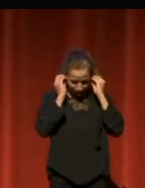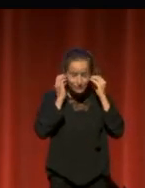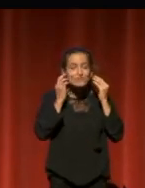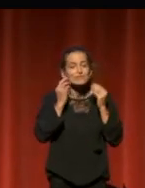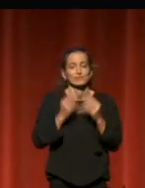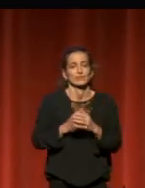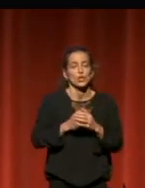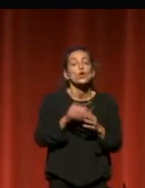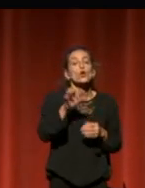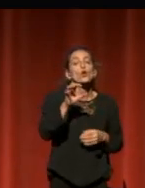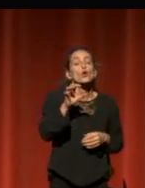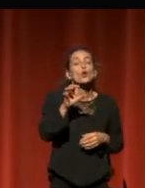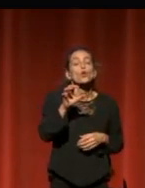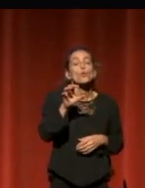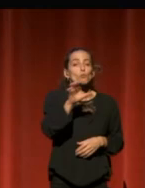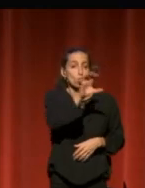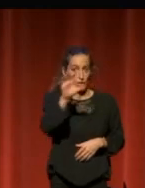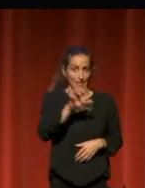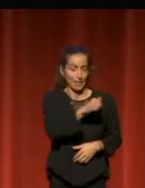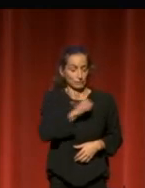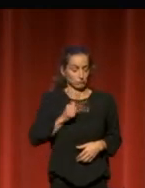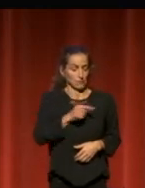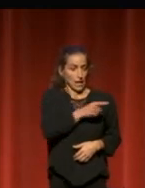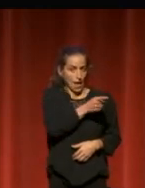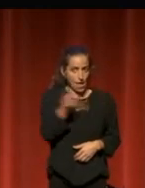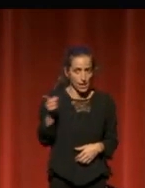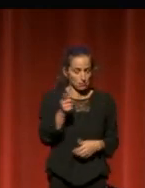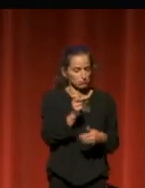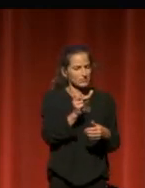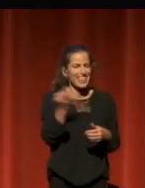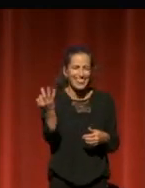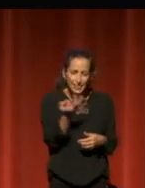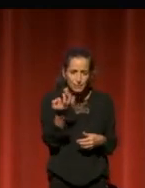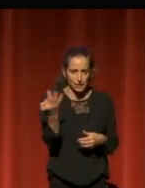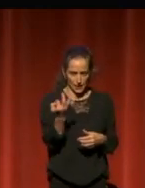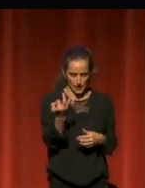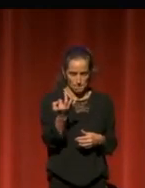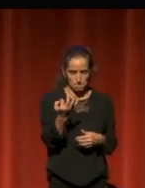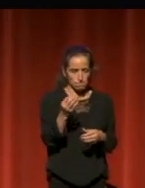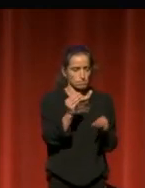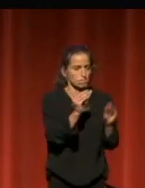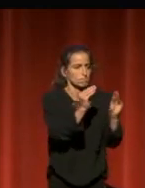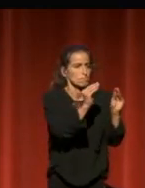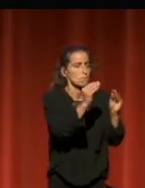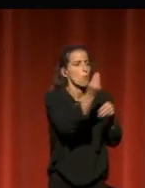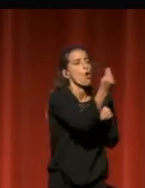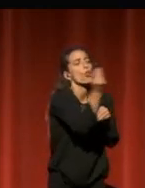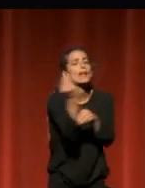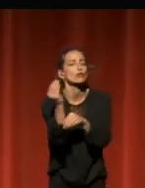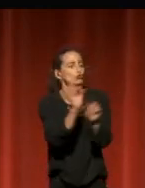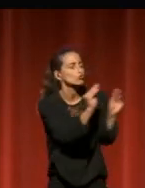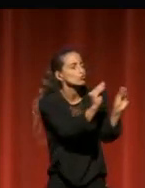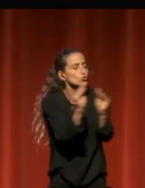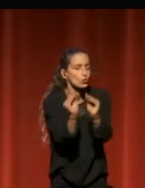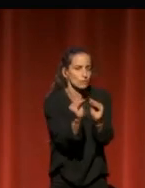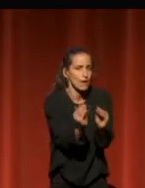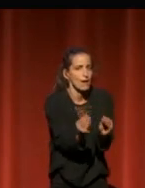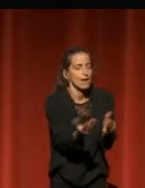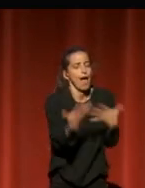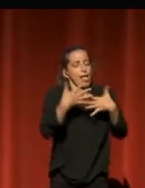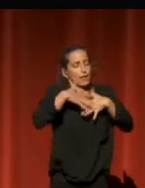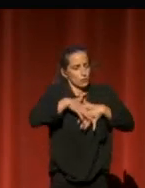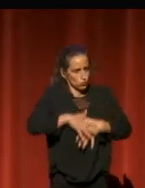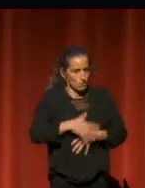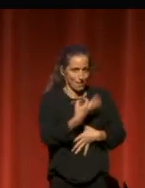asumir ese reto de impulsar en su territorio, en cada uno de sus territorios, sus propios modelos de biblioteca. Donde se